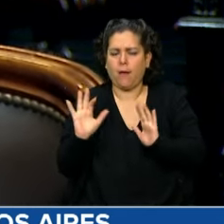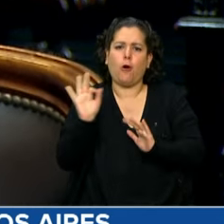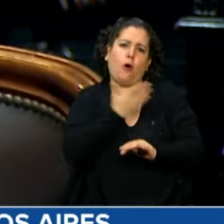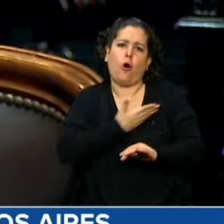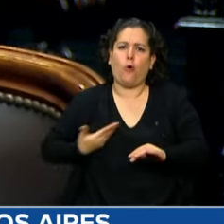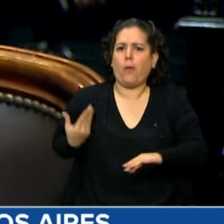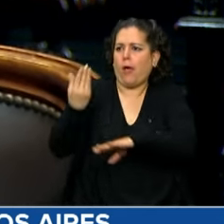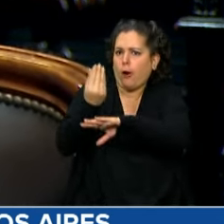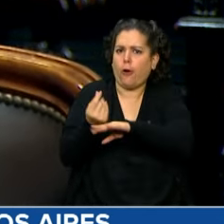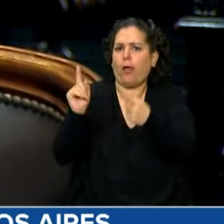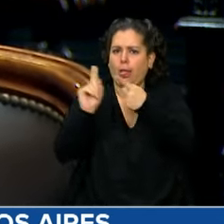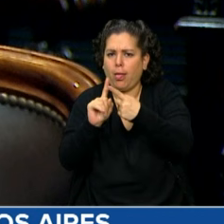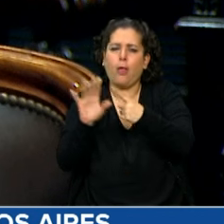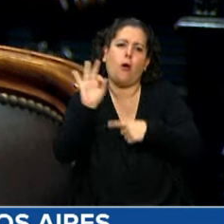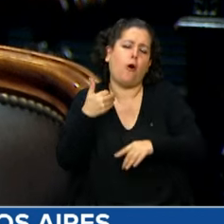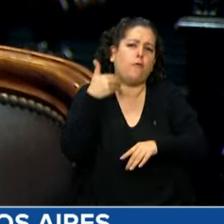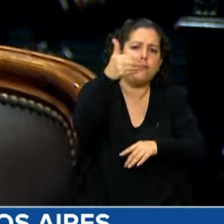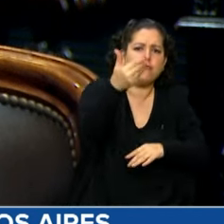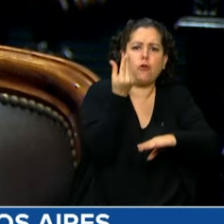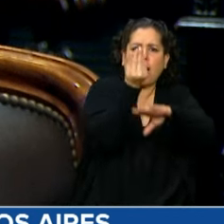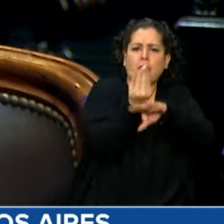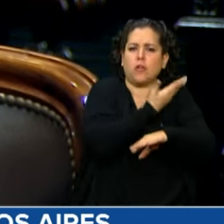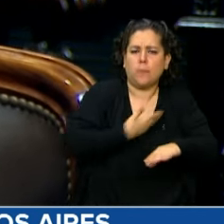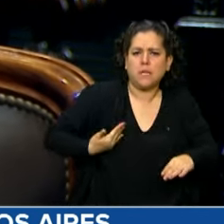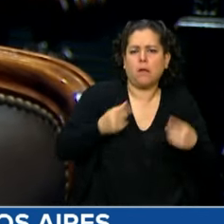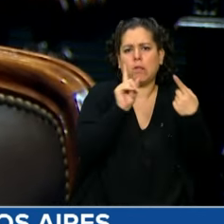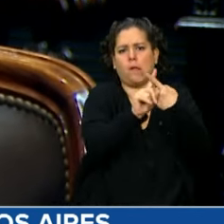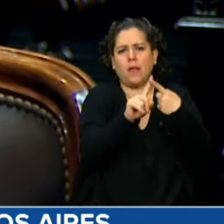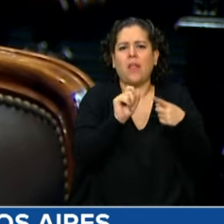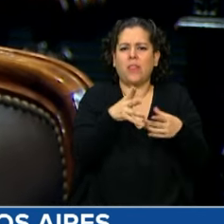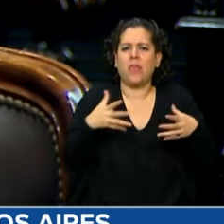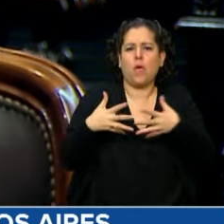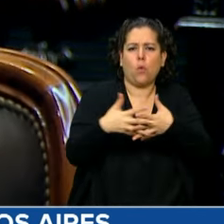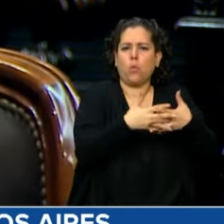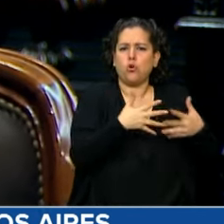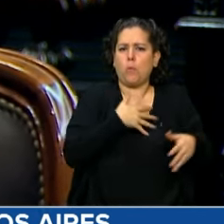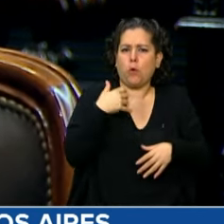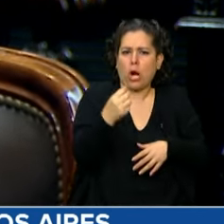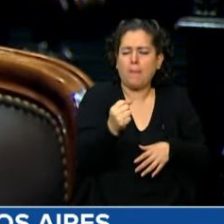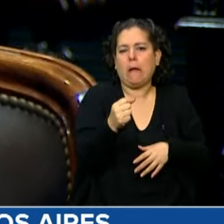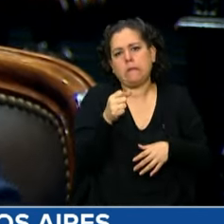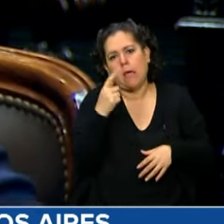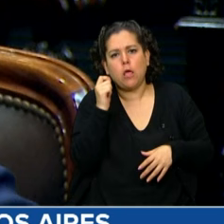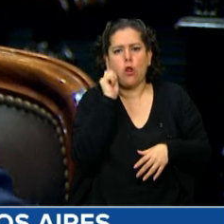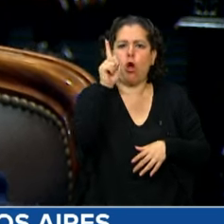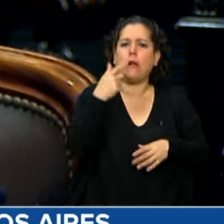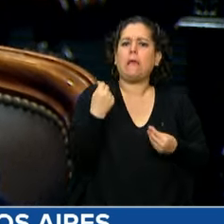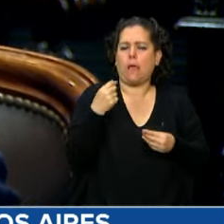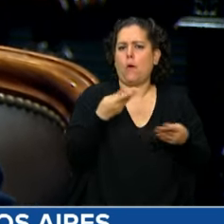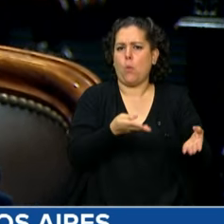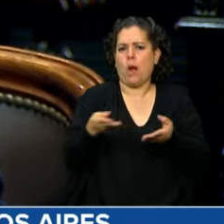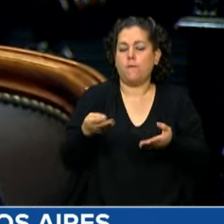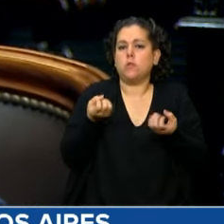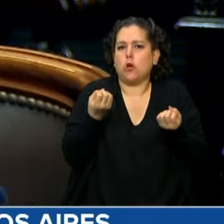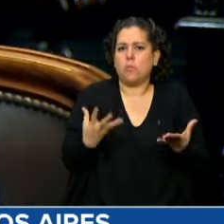turno candidato a presidente de turno del frente de todos Unión por la patria y sacar un beneficio porque estamos acumulando